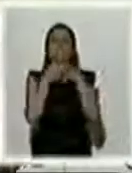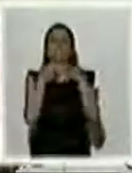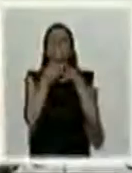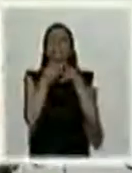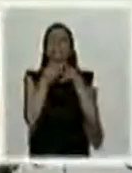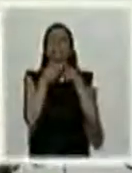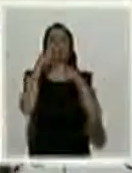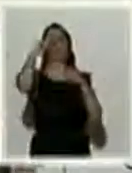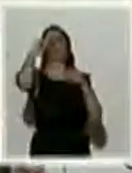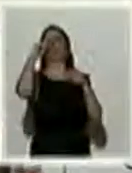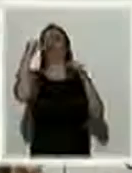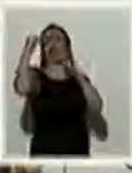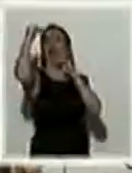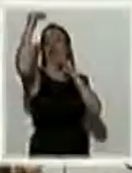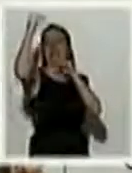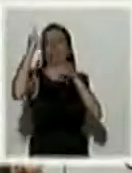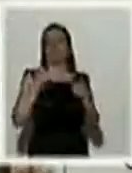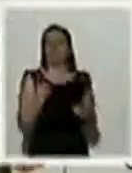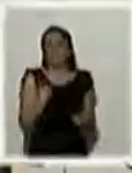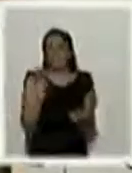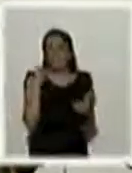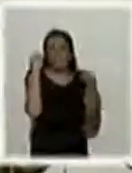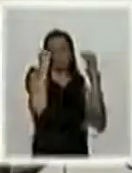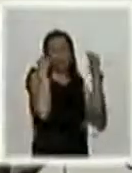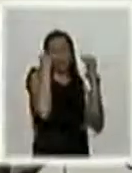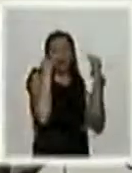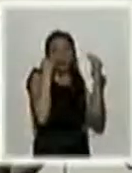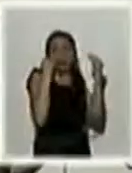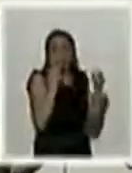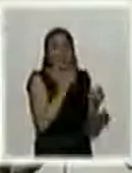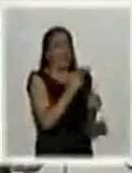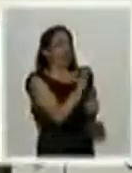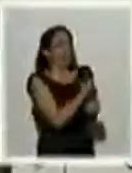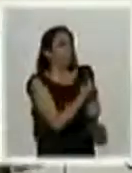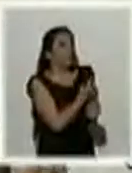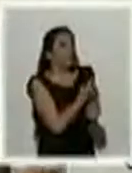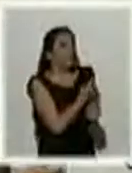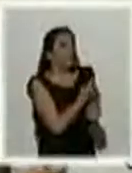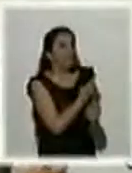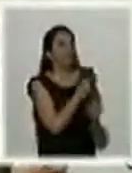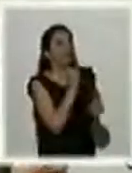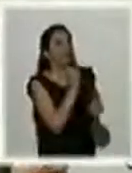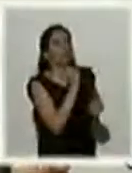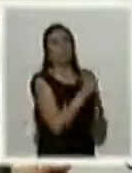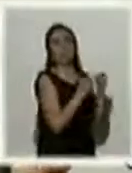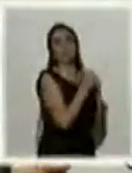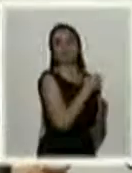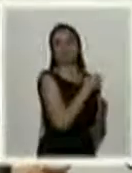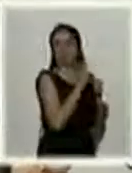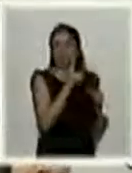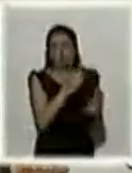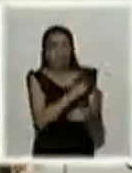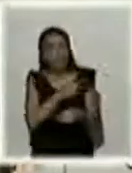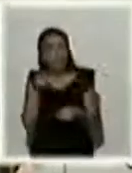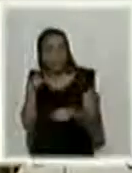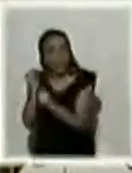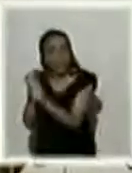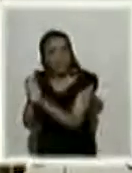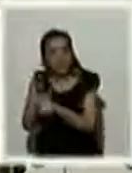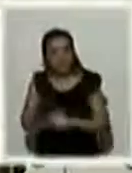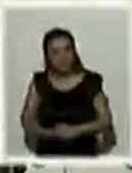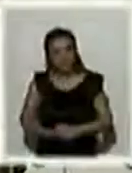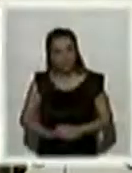más preocupados en defender a los empresarios que en defender a los trabajadores. Se hace